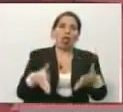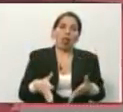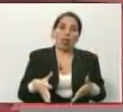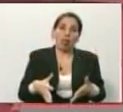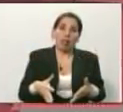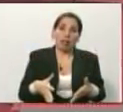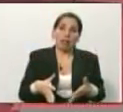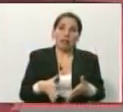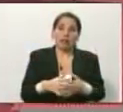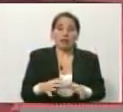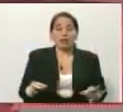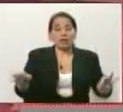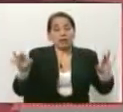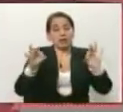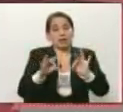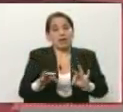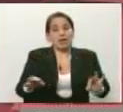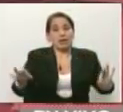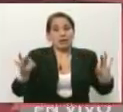Nadie.